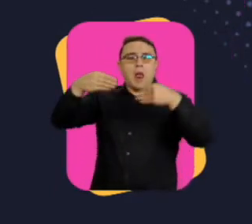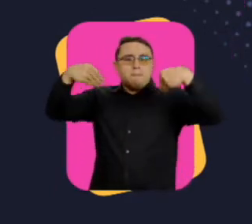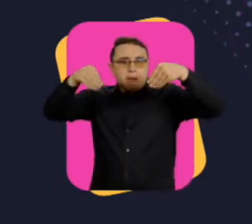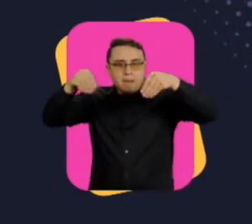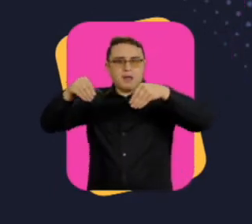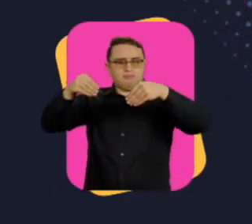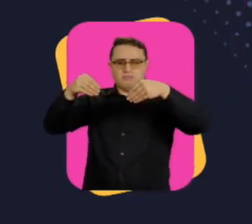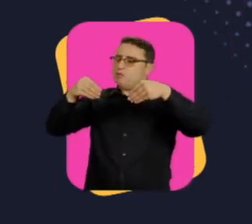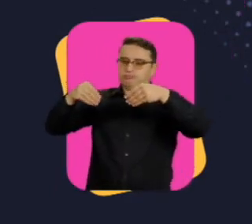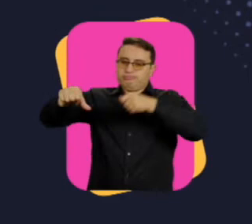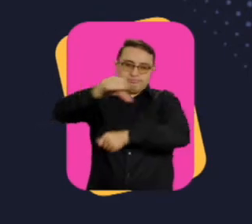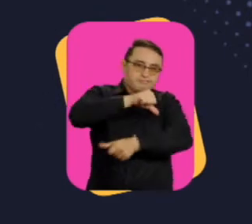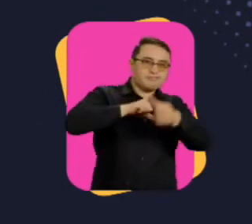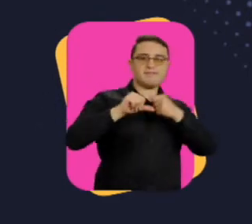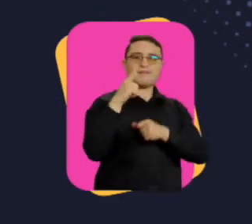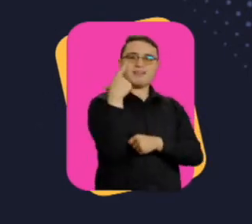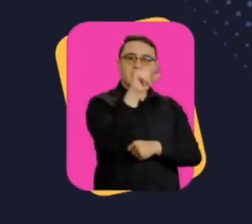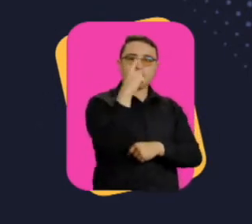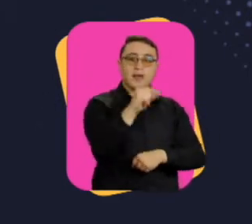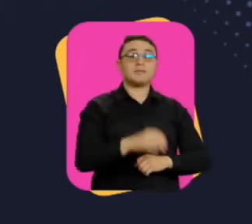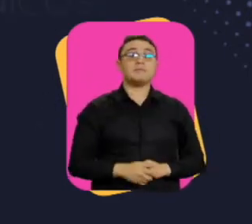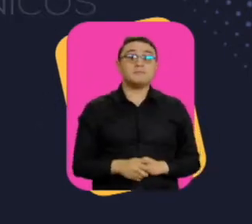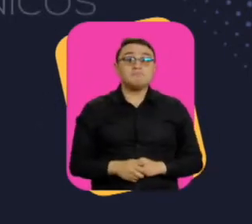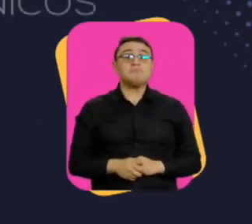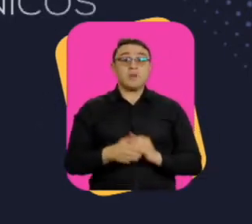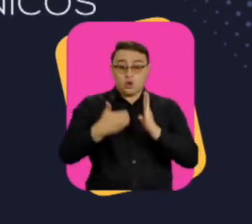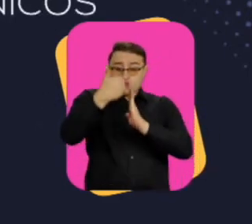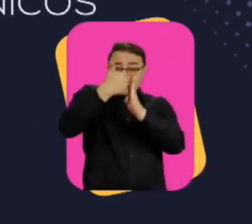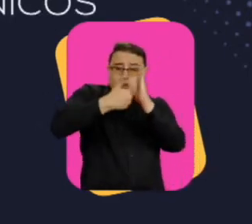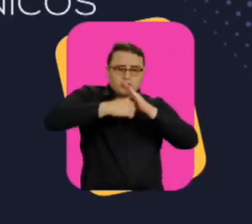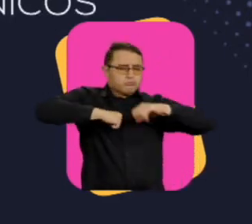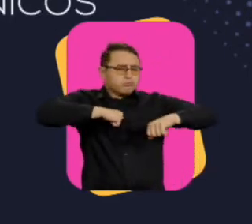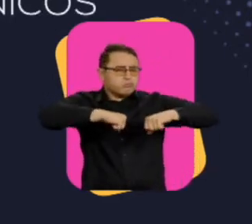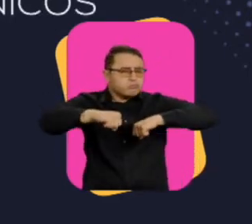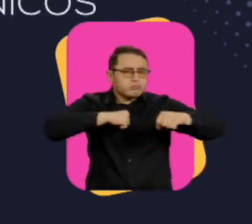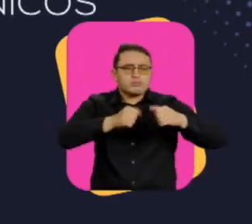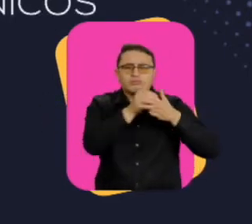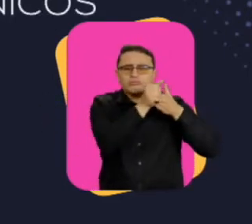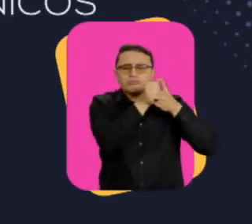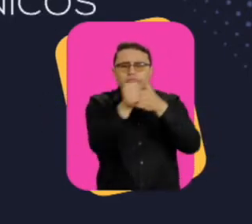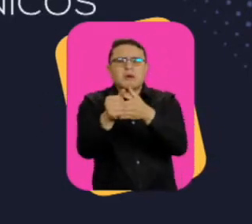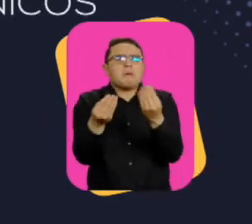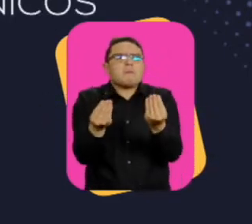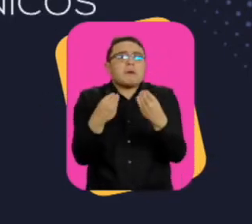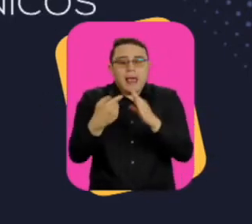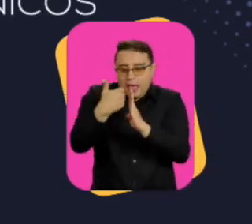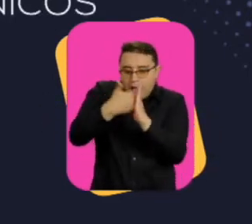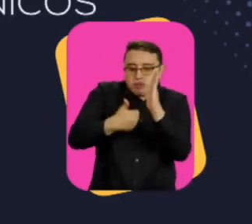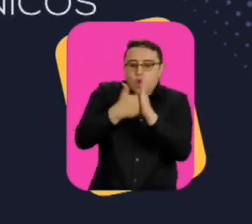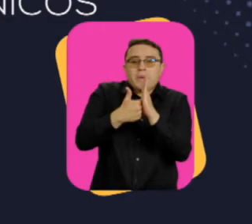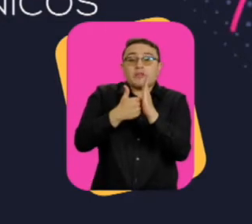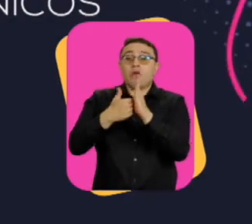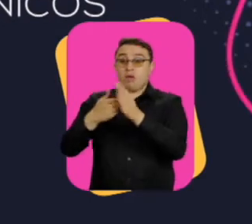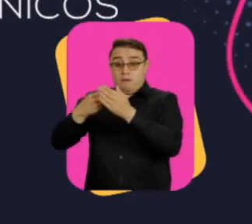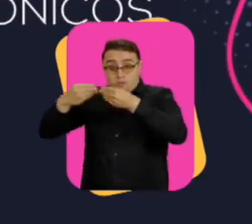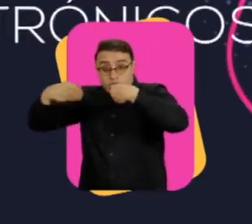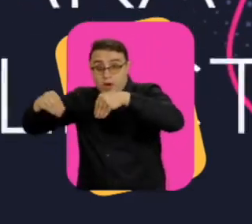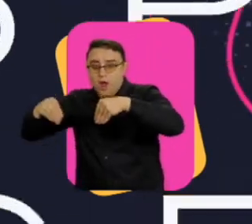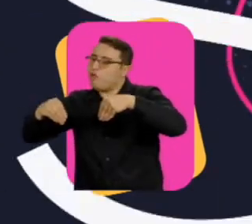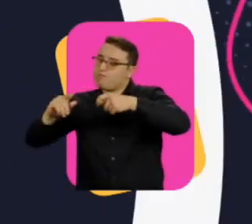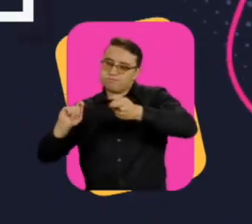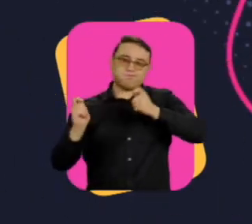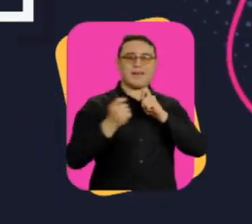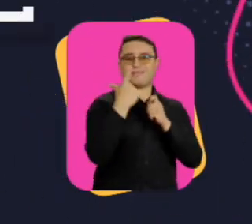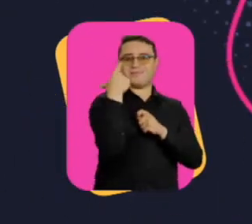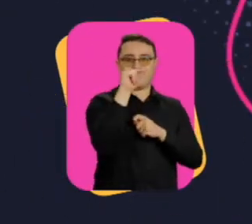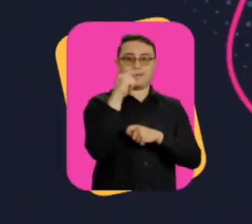papel. Adopción de una guía de gestión documental con lineamientos para la gestión de documentos electrónicos.